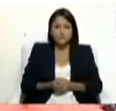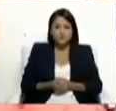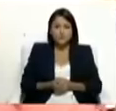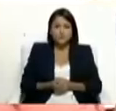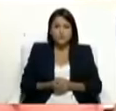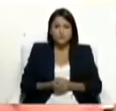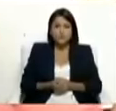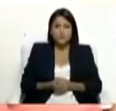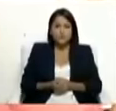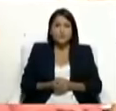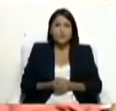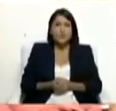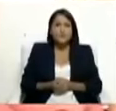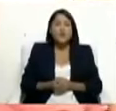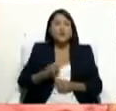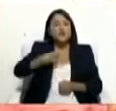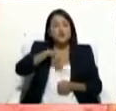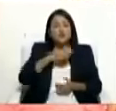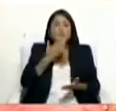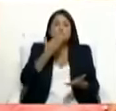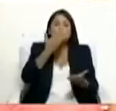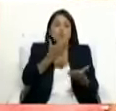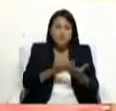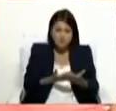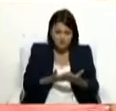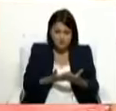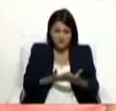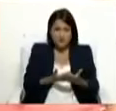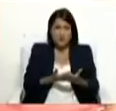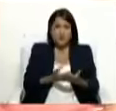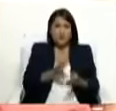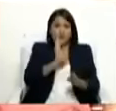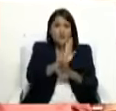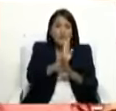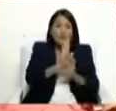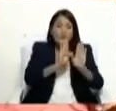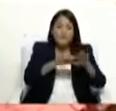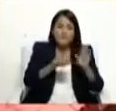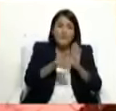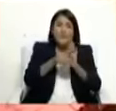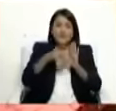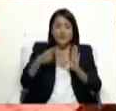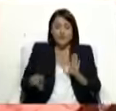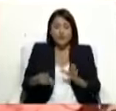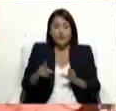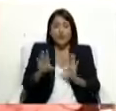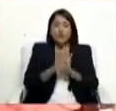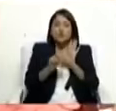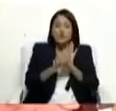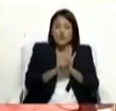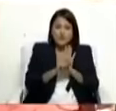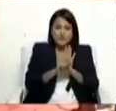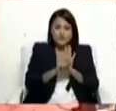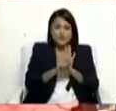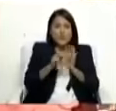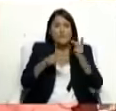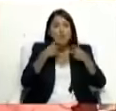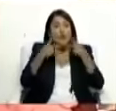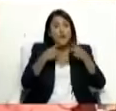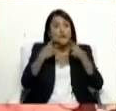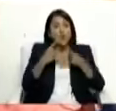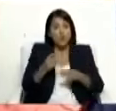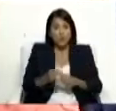Entonces vinimos a solicitar un amparo para defender nuestros derechos constitucionales, nuestros derechos